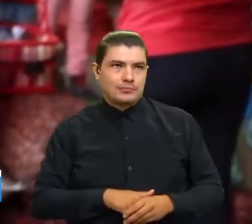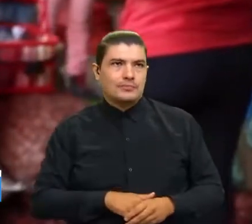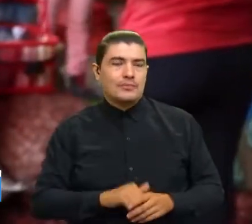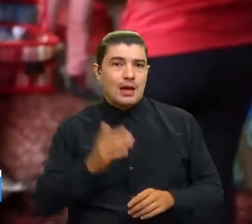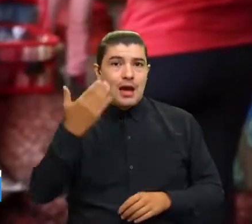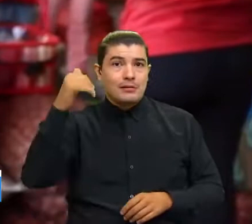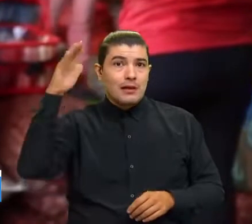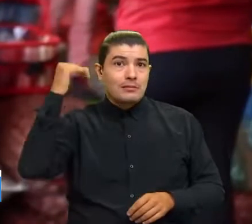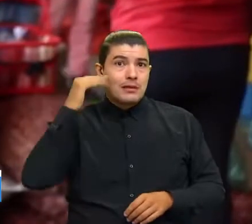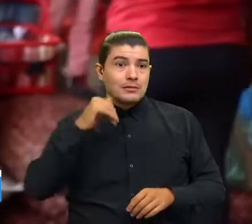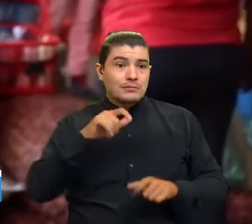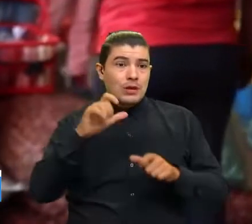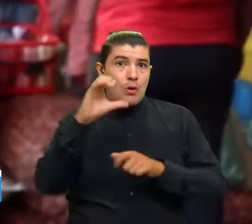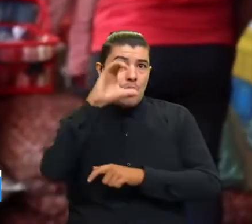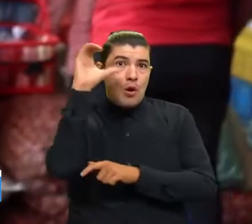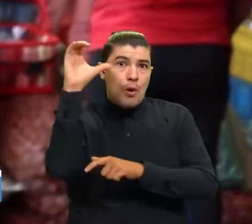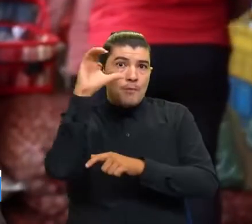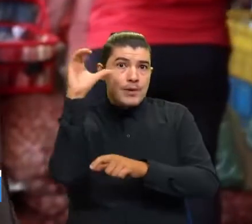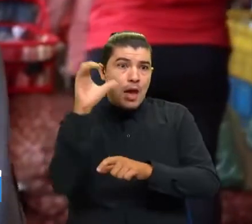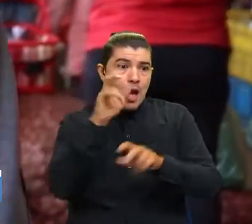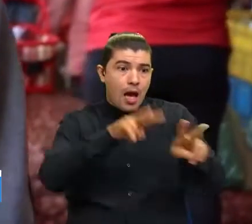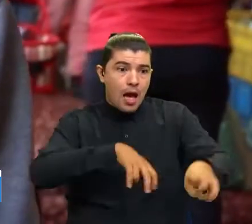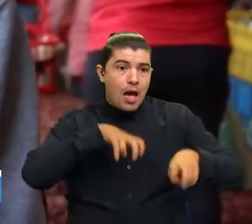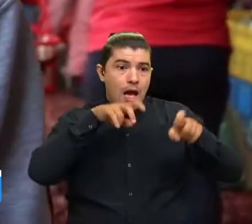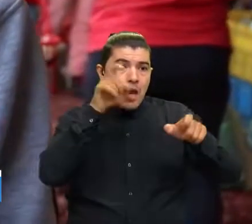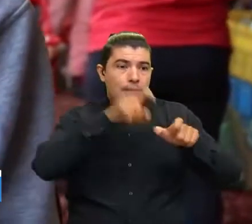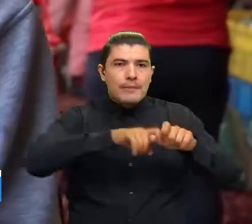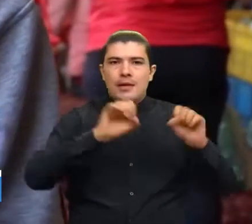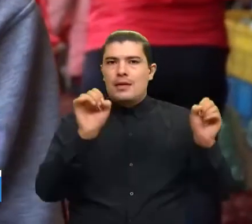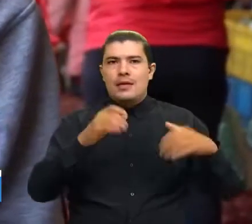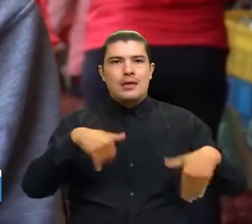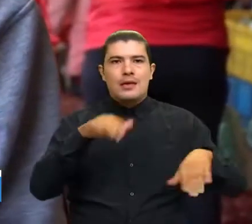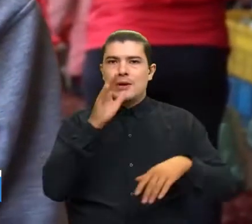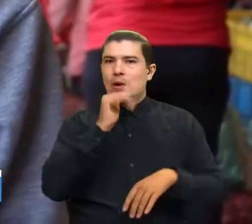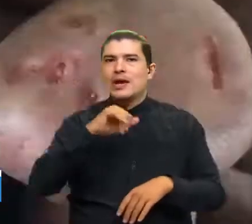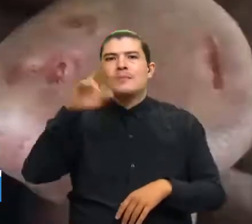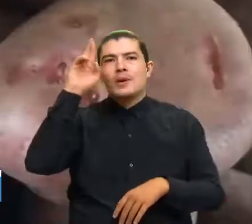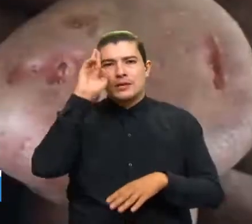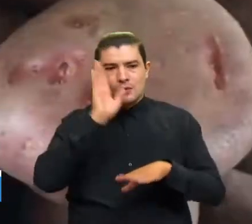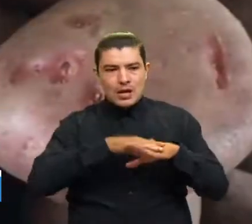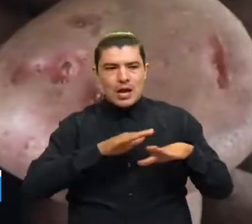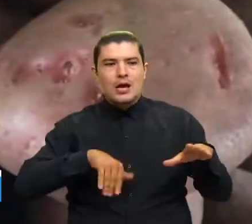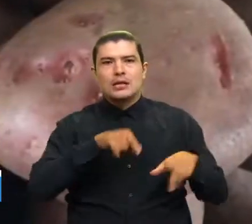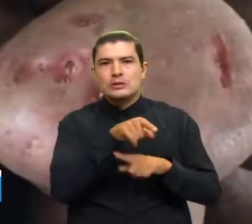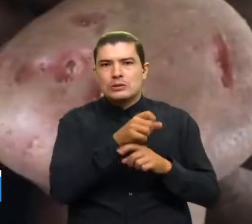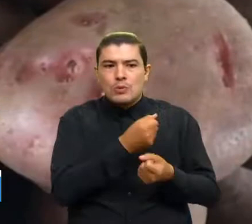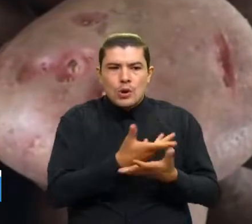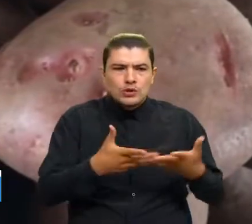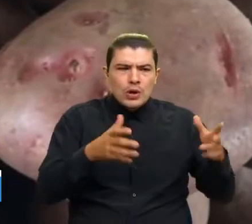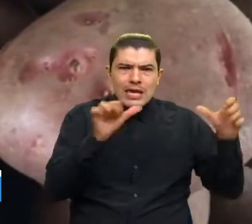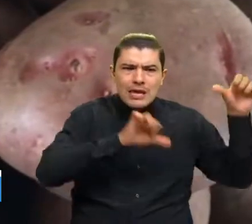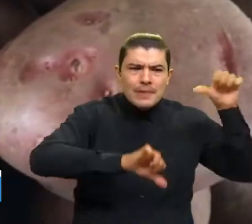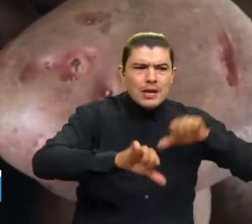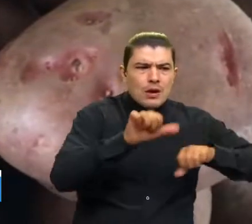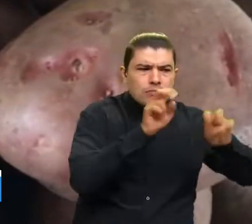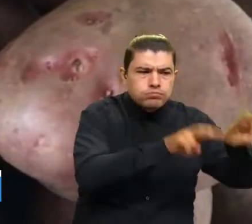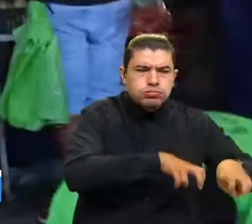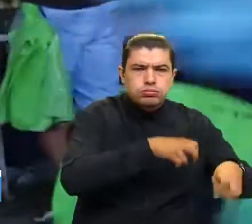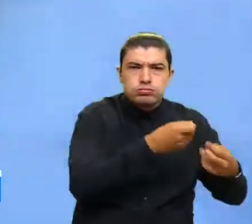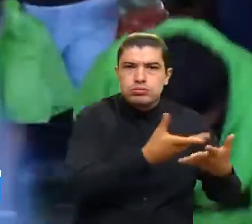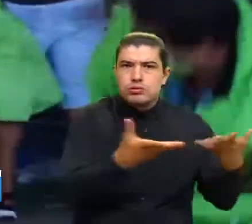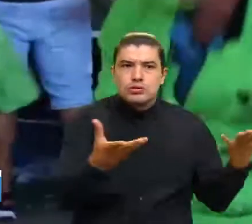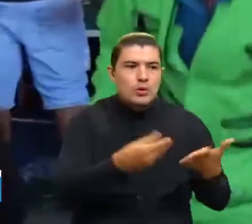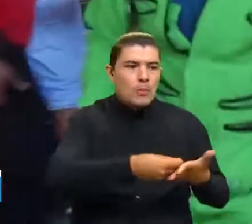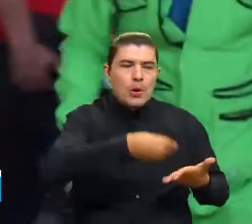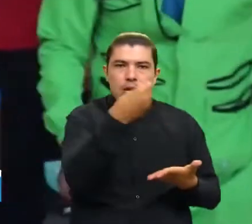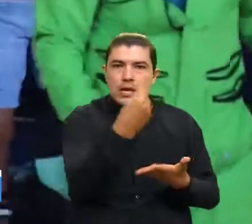había. Entonces, a eso vienen las consecuencias y han subido mucho los insumos. El gobierno nos tiene